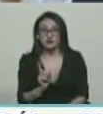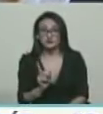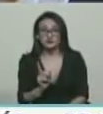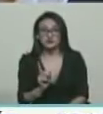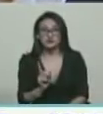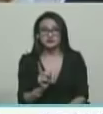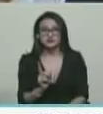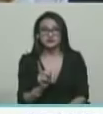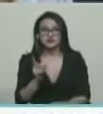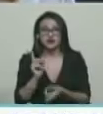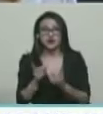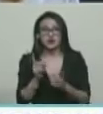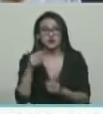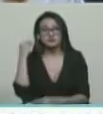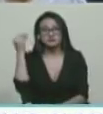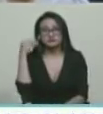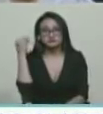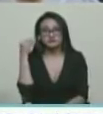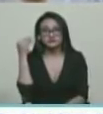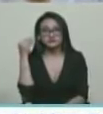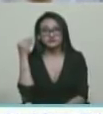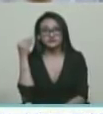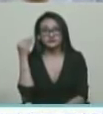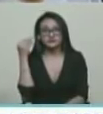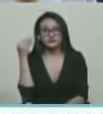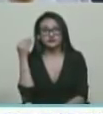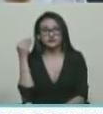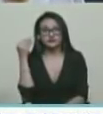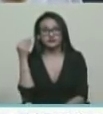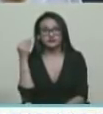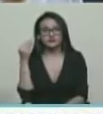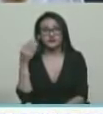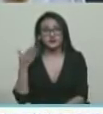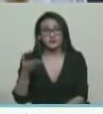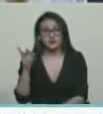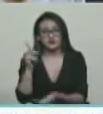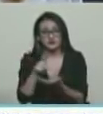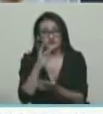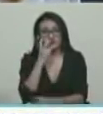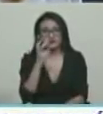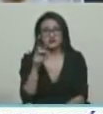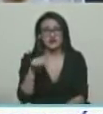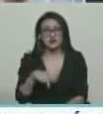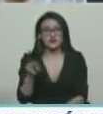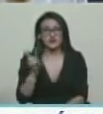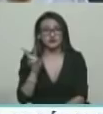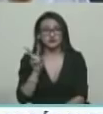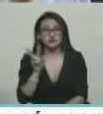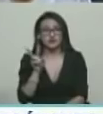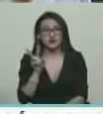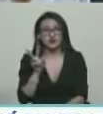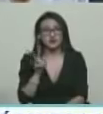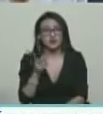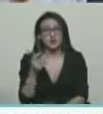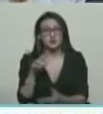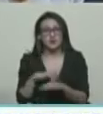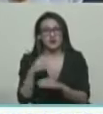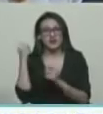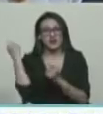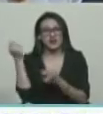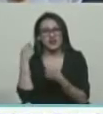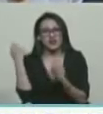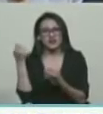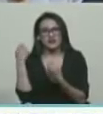para algunos asimilar esa importantísima visita para acá a Venezuela, sobre todo por la gran campaña.